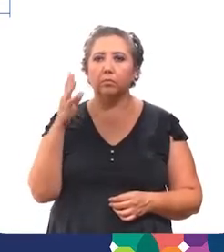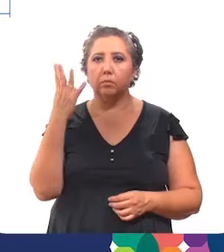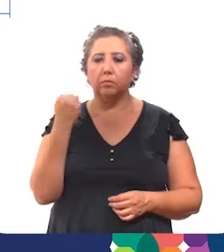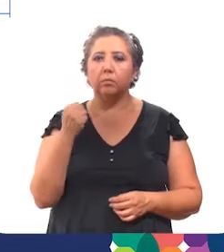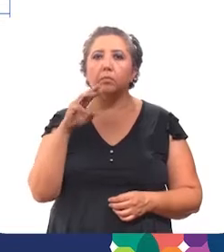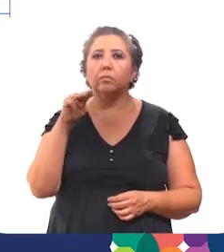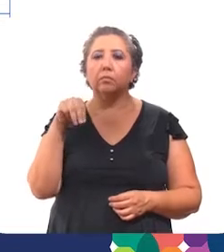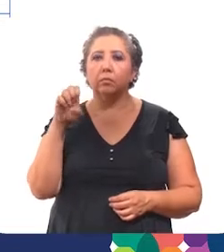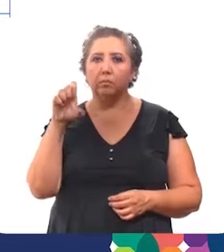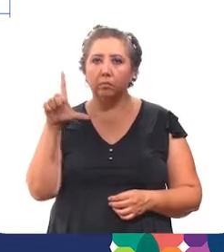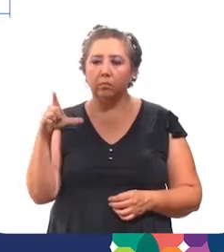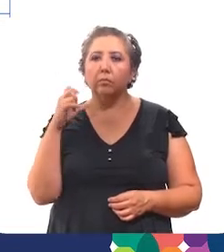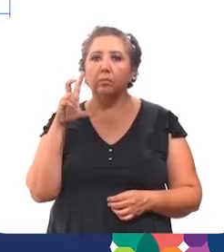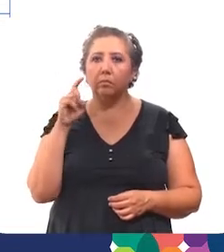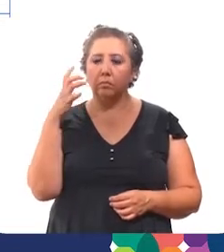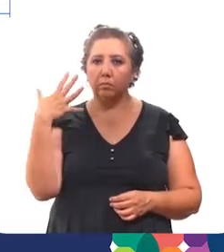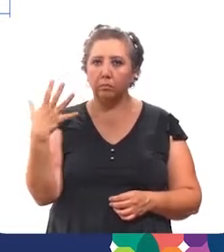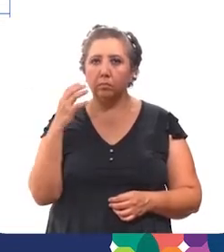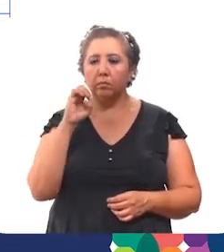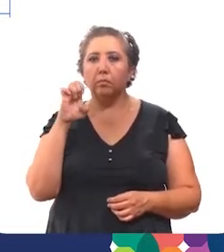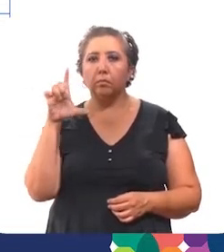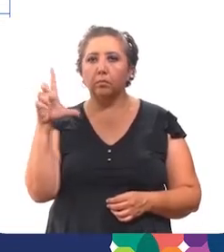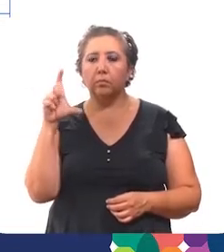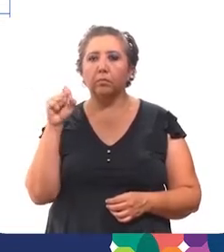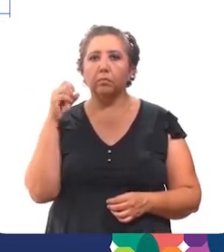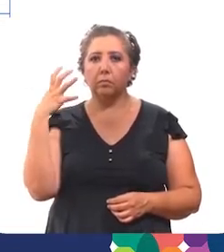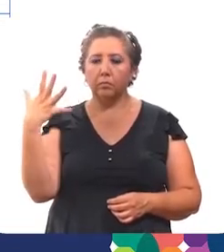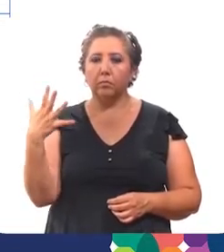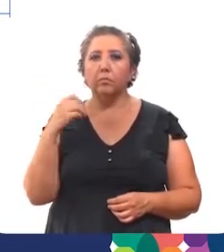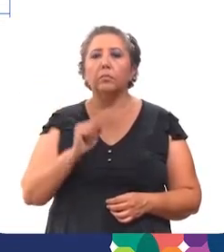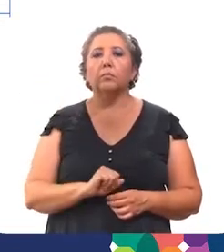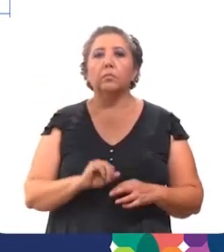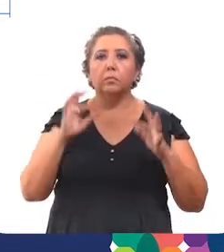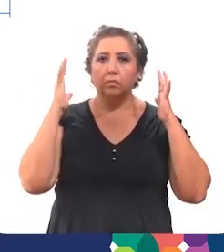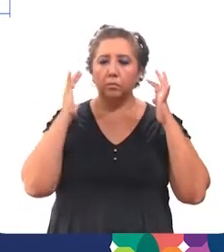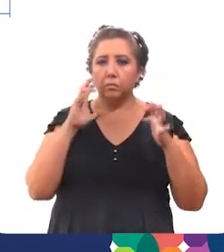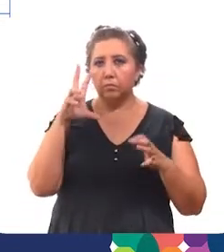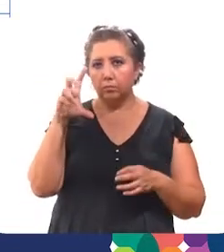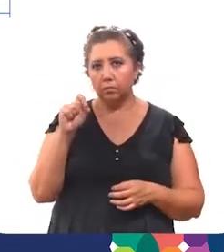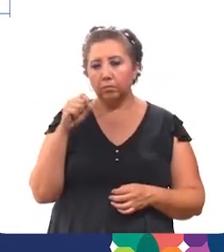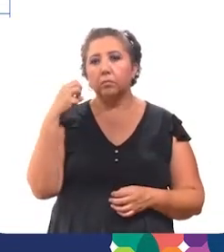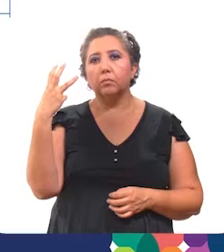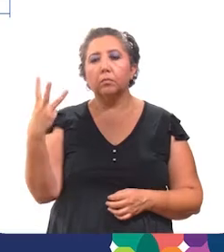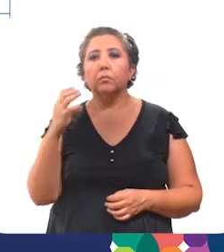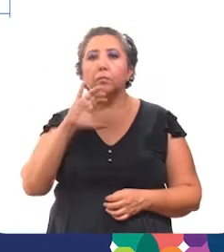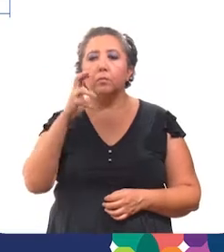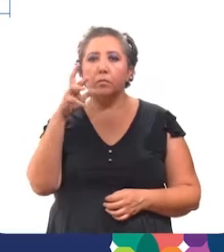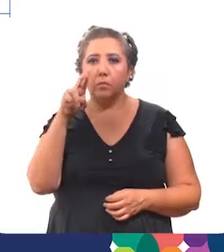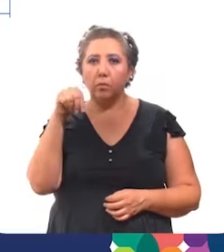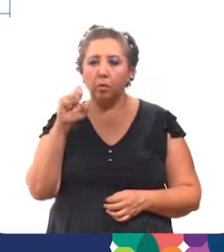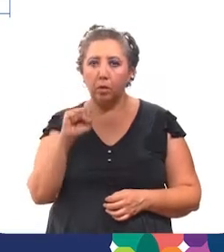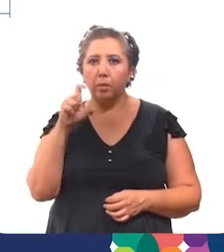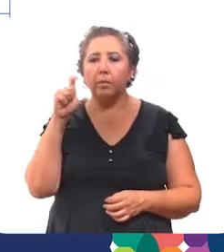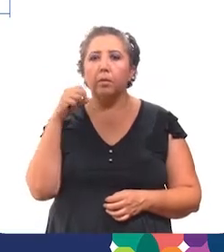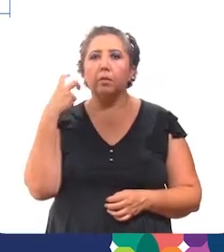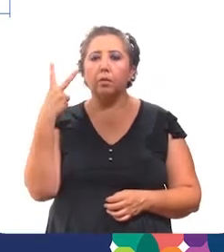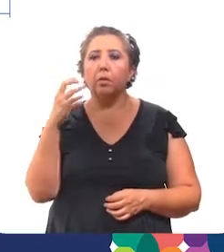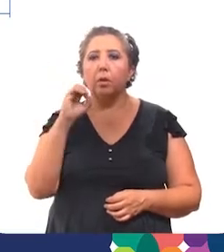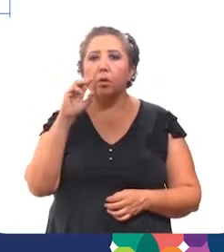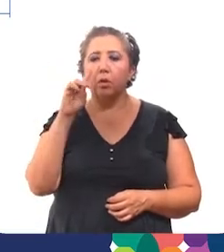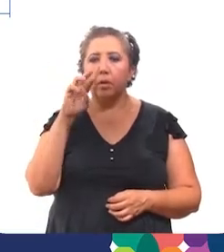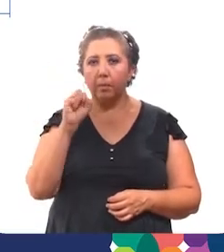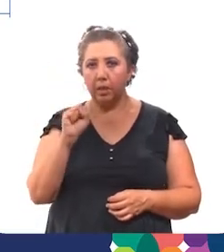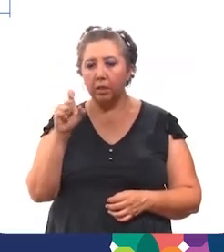89, Mulsay 35, Ciudad Cauquel 25, Francisco de Montejo 23, Chuburná de Hidalgo 22,